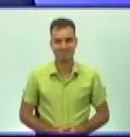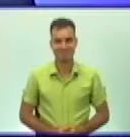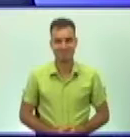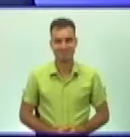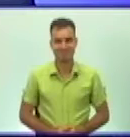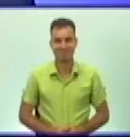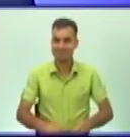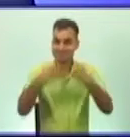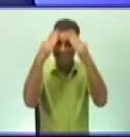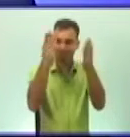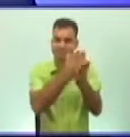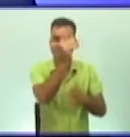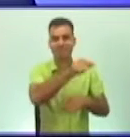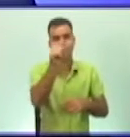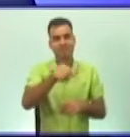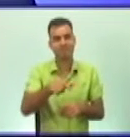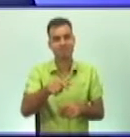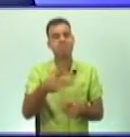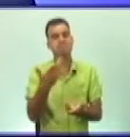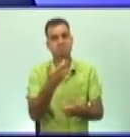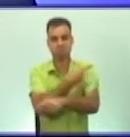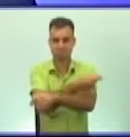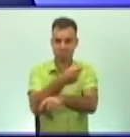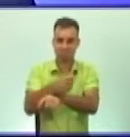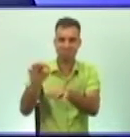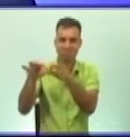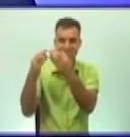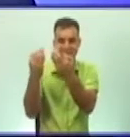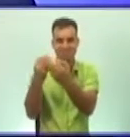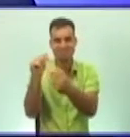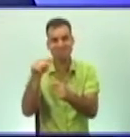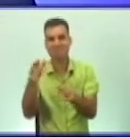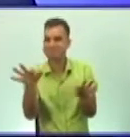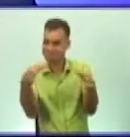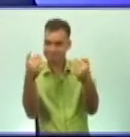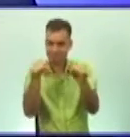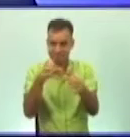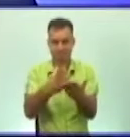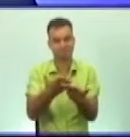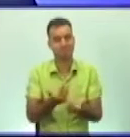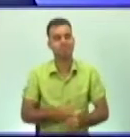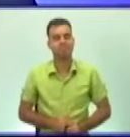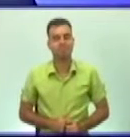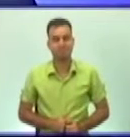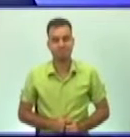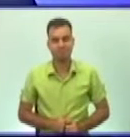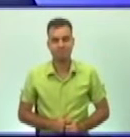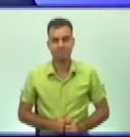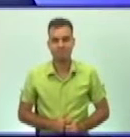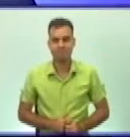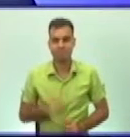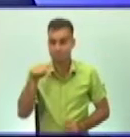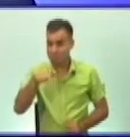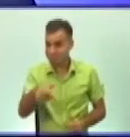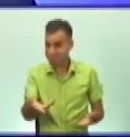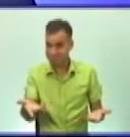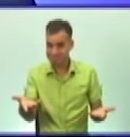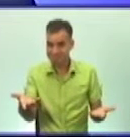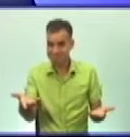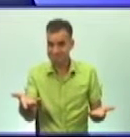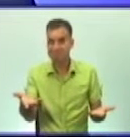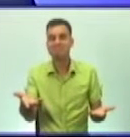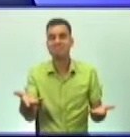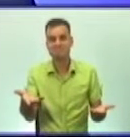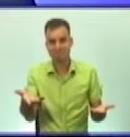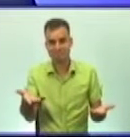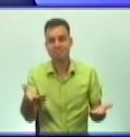Saludos estudiantes, familiares y docentes que nos acompañan. En el día de hoy continuamos trabajando